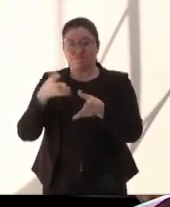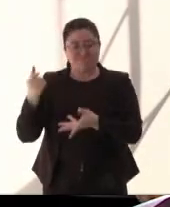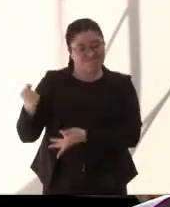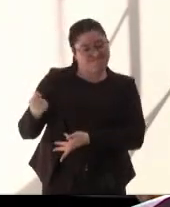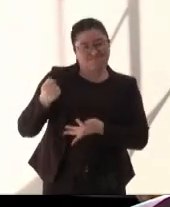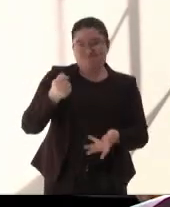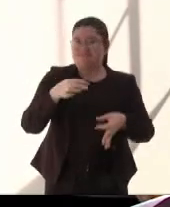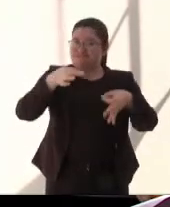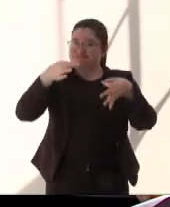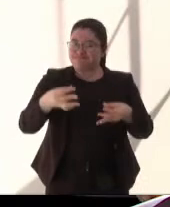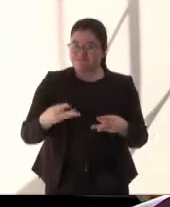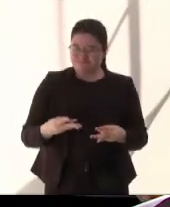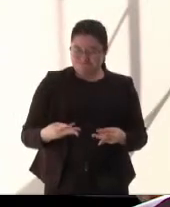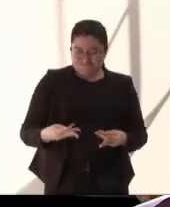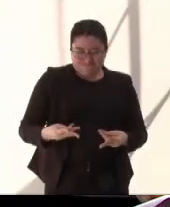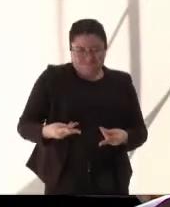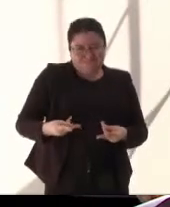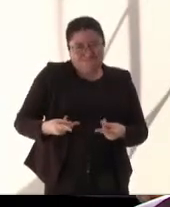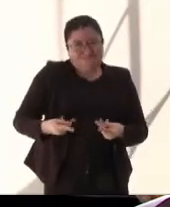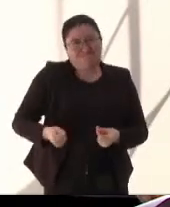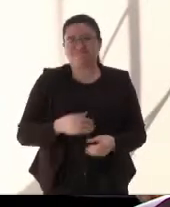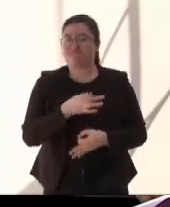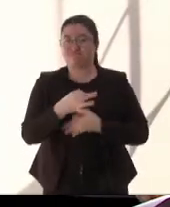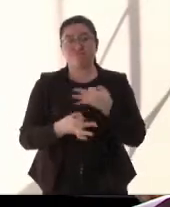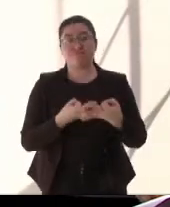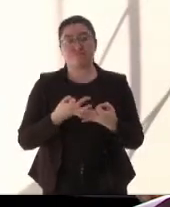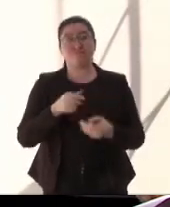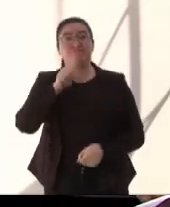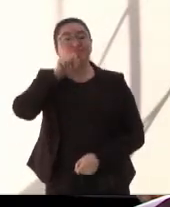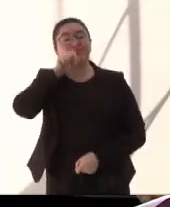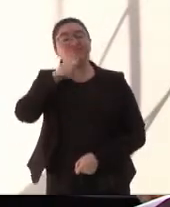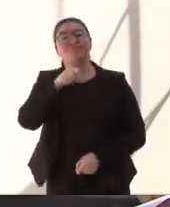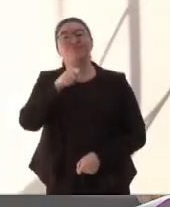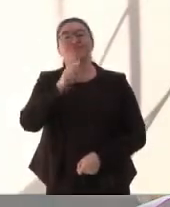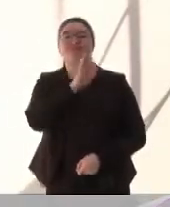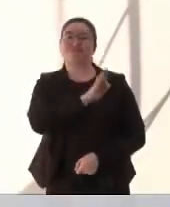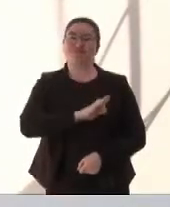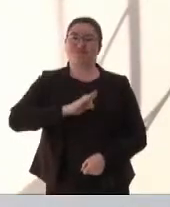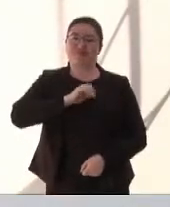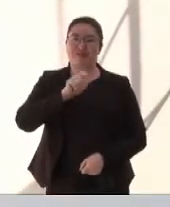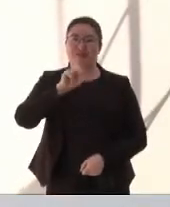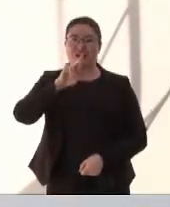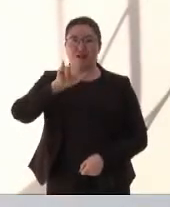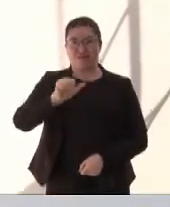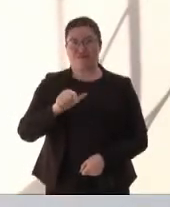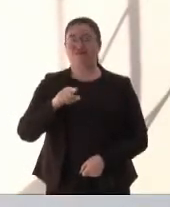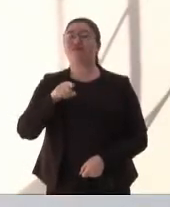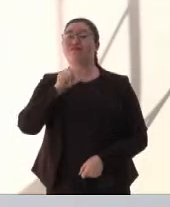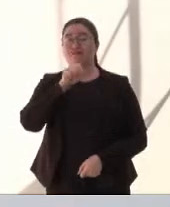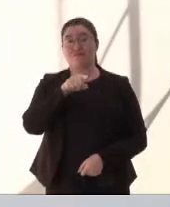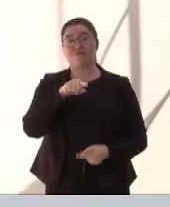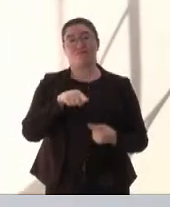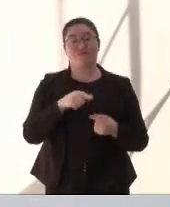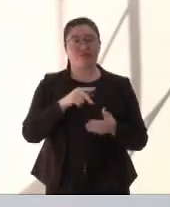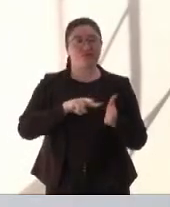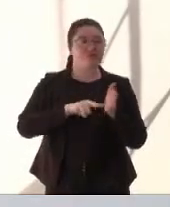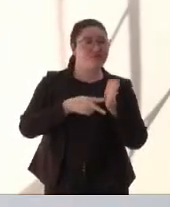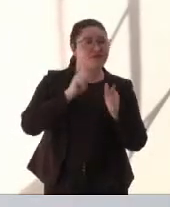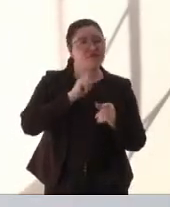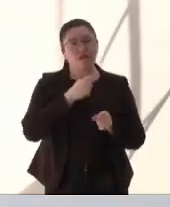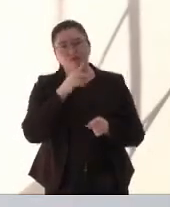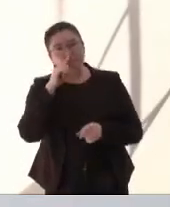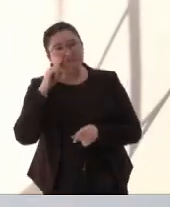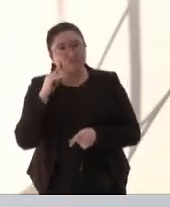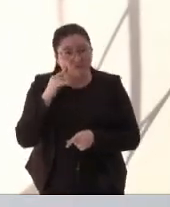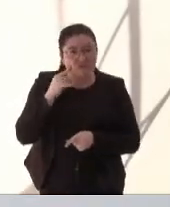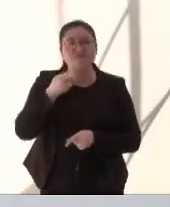máximo, ¿sí? Buscando, y ahí una felicitación para Laura y su equipo con la ingeniera, que no la veo, pero por